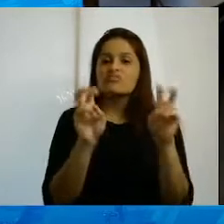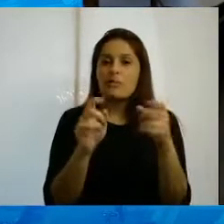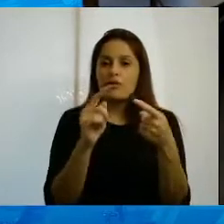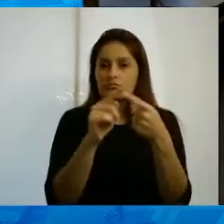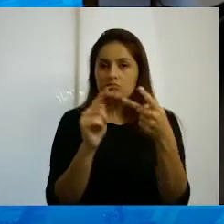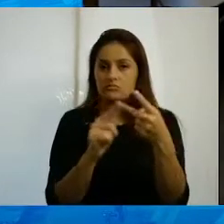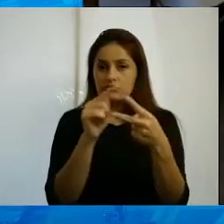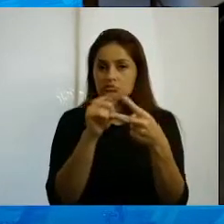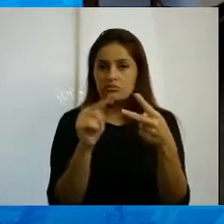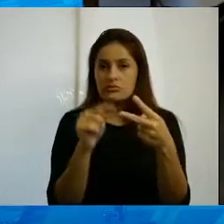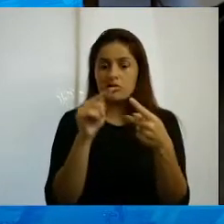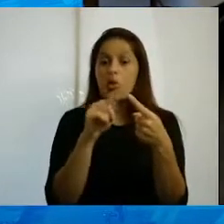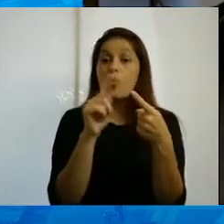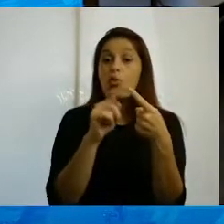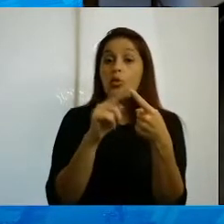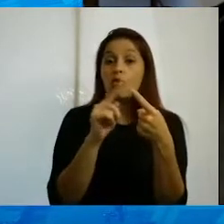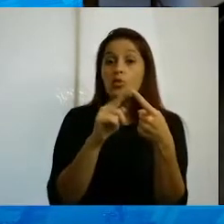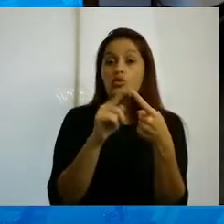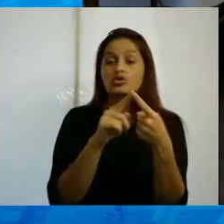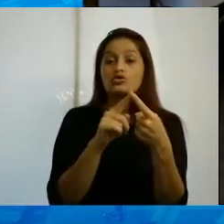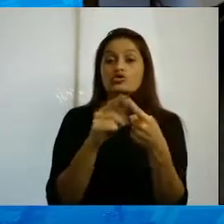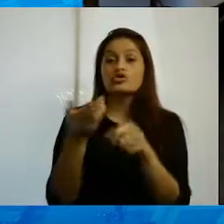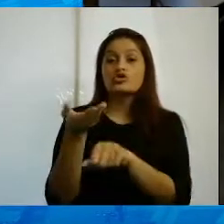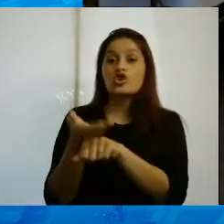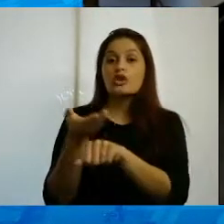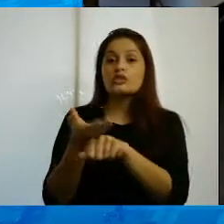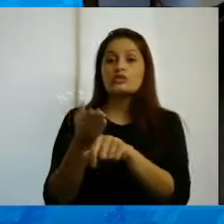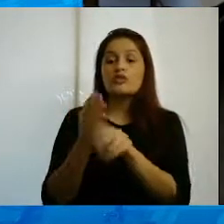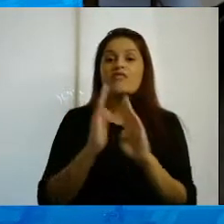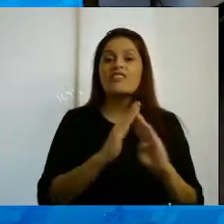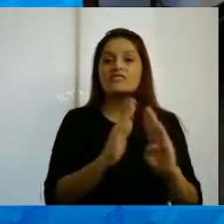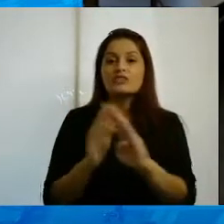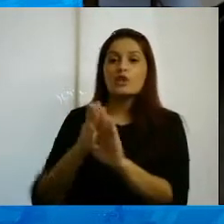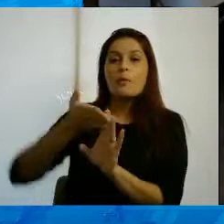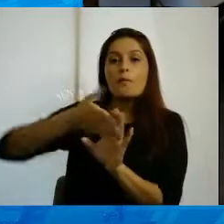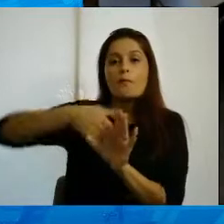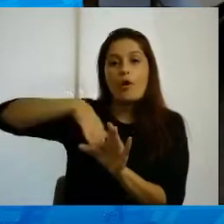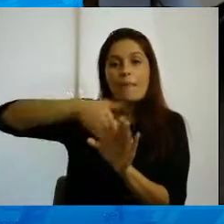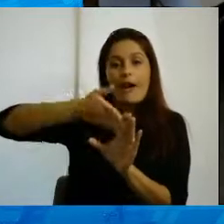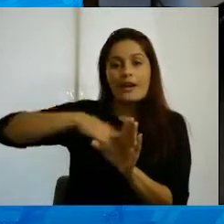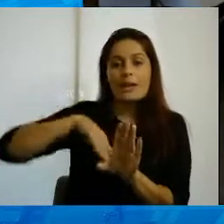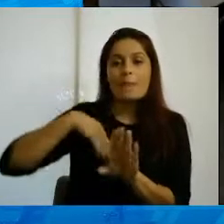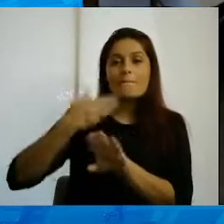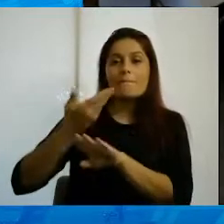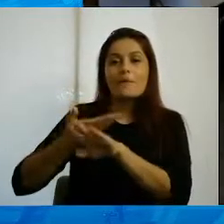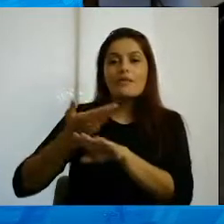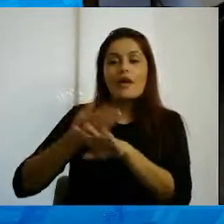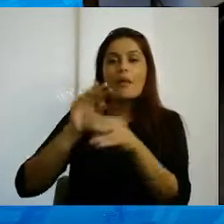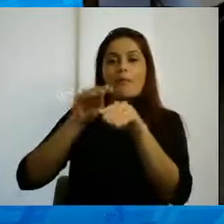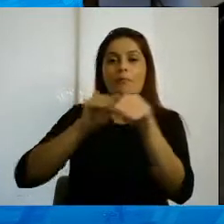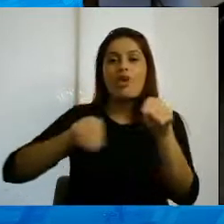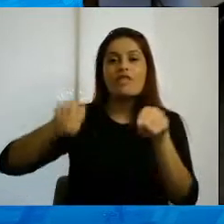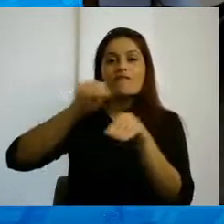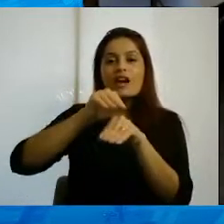temas. Uno relacionado con la solicitud de la Junta de Vecinos de Pomaire, que pide modificar